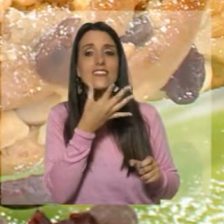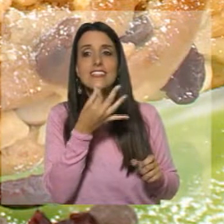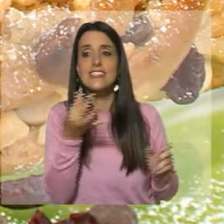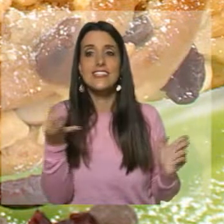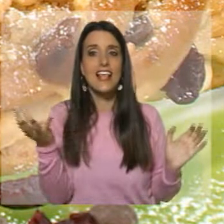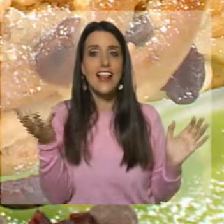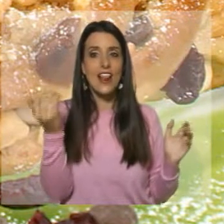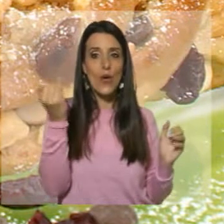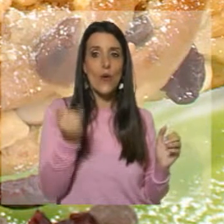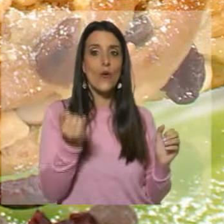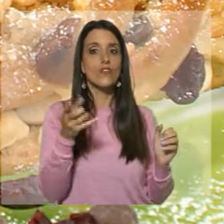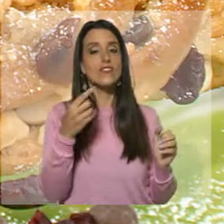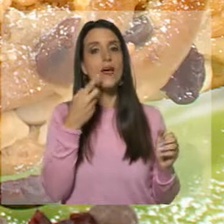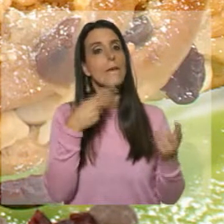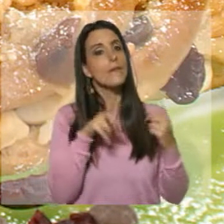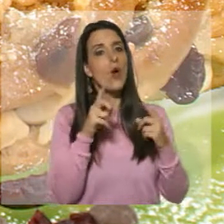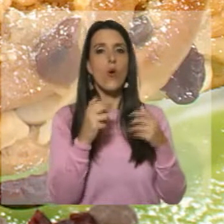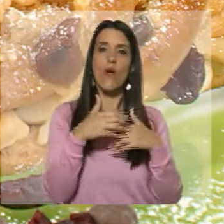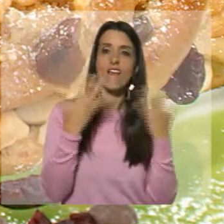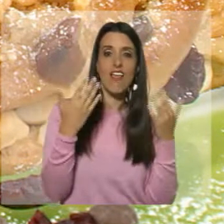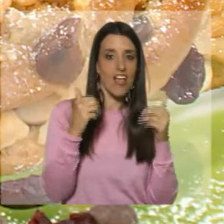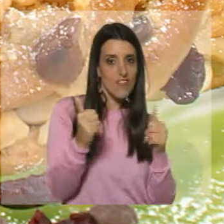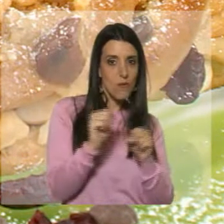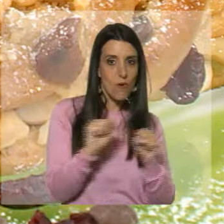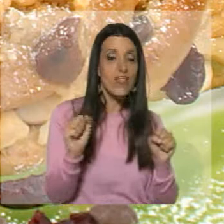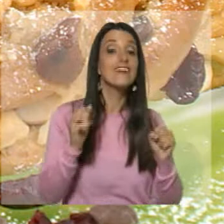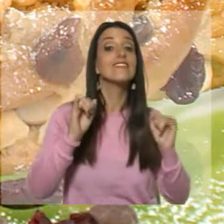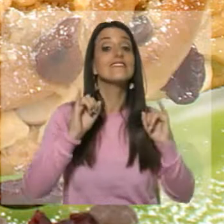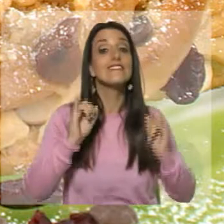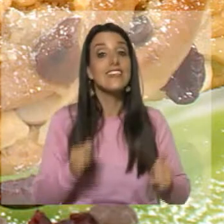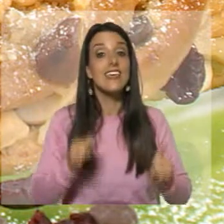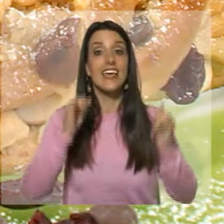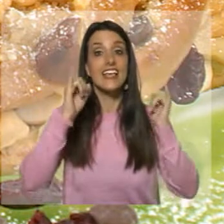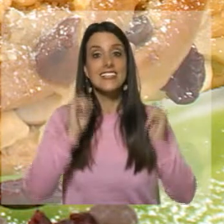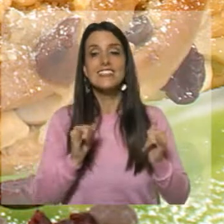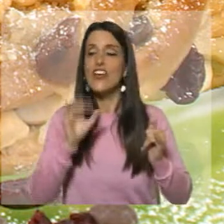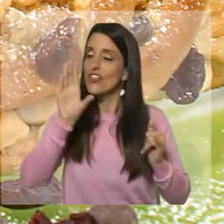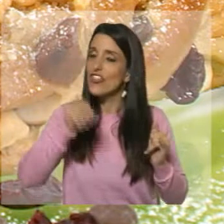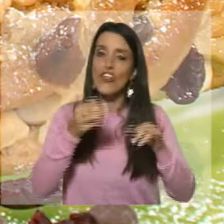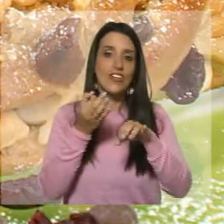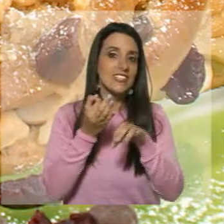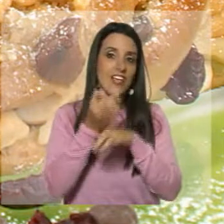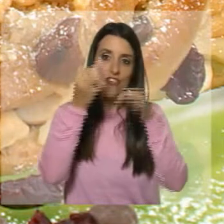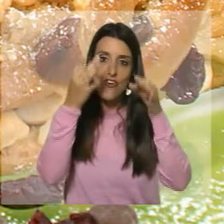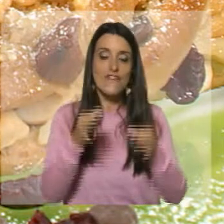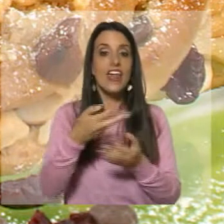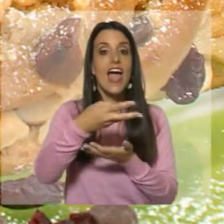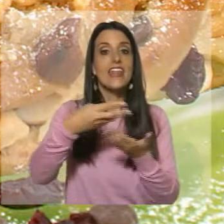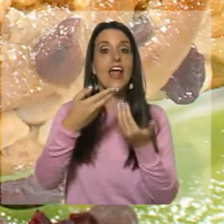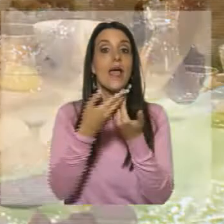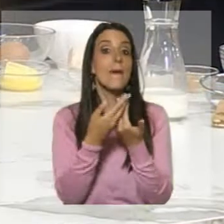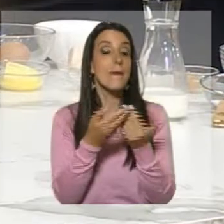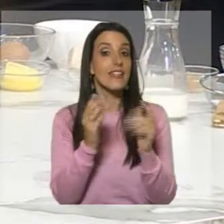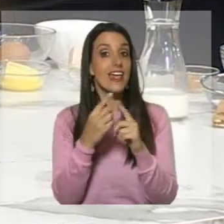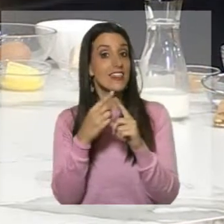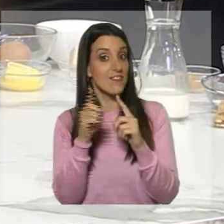Ahí está. Y Ceci me decía, pero a cualquiera le puede salir bien esto. Sí, claro. Sí, porque vos sabés que acá te damos todos los tips. Partimos con harina, que en este caso, a diferencia de otras